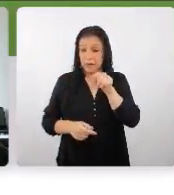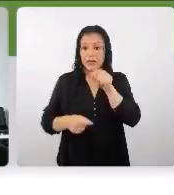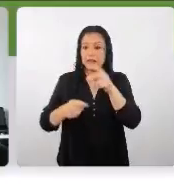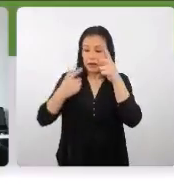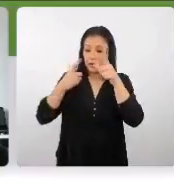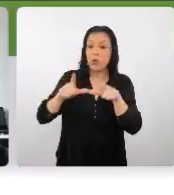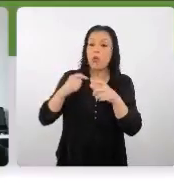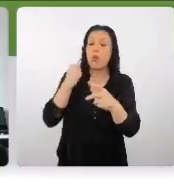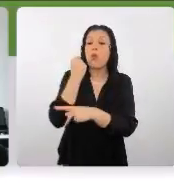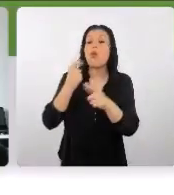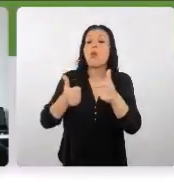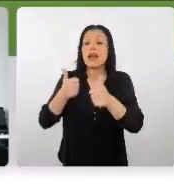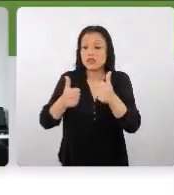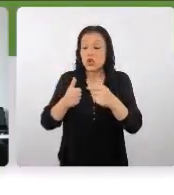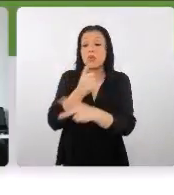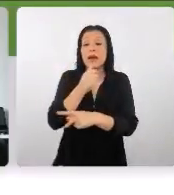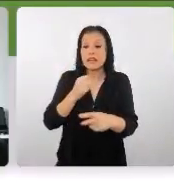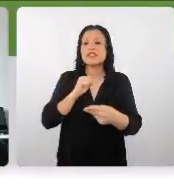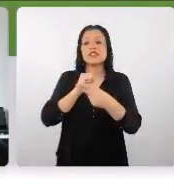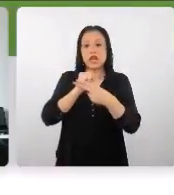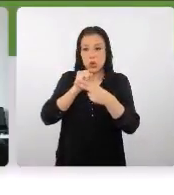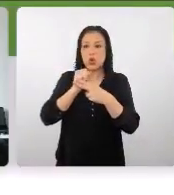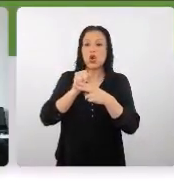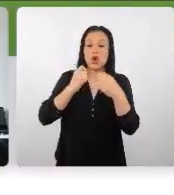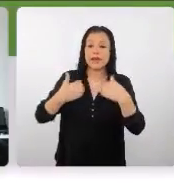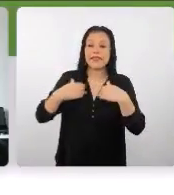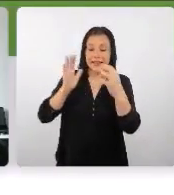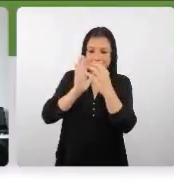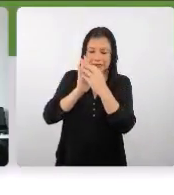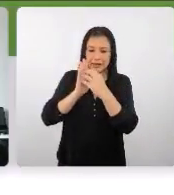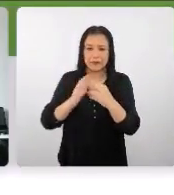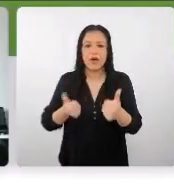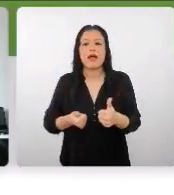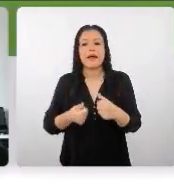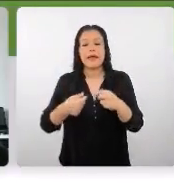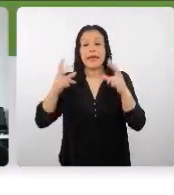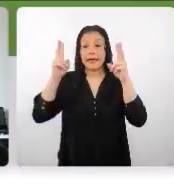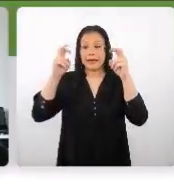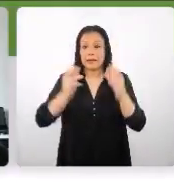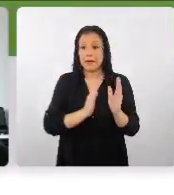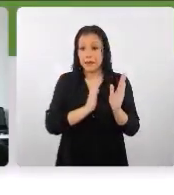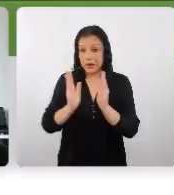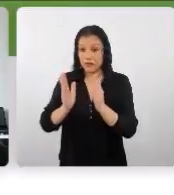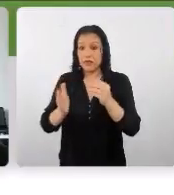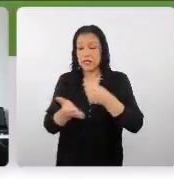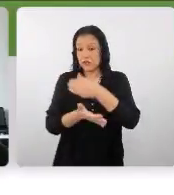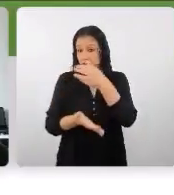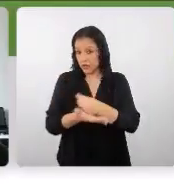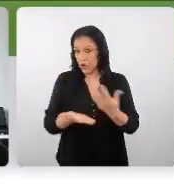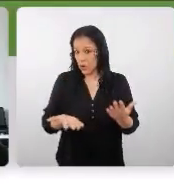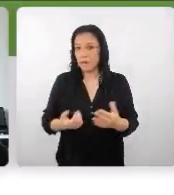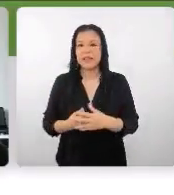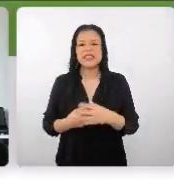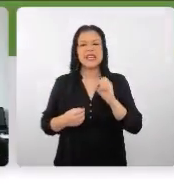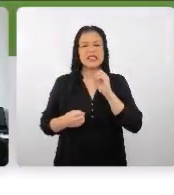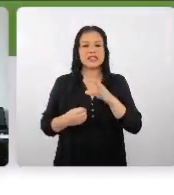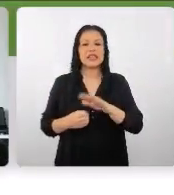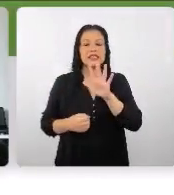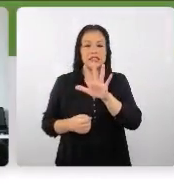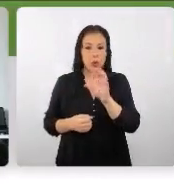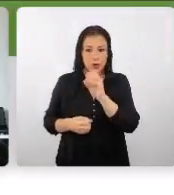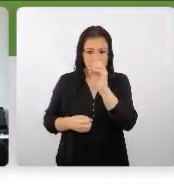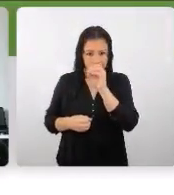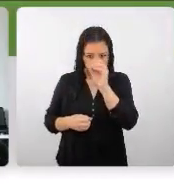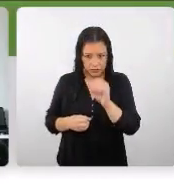los destinos que tienen este sello. En cuanto a la planificación y la compra, se tiene que el 50%, es decir,